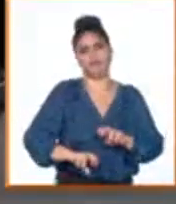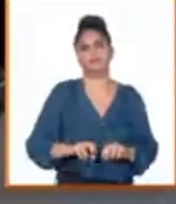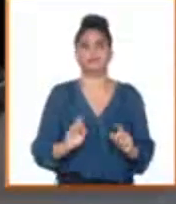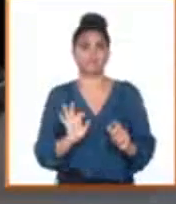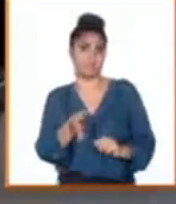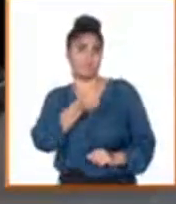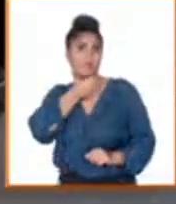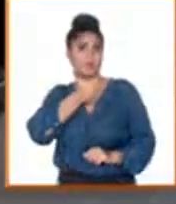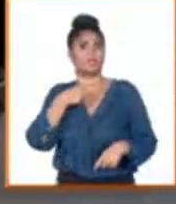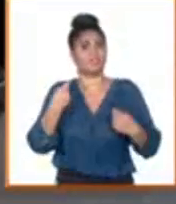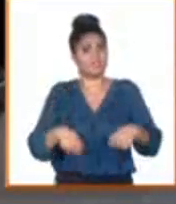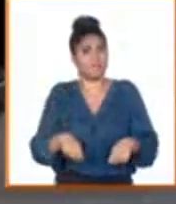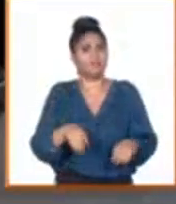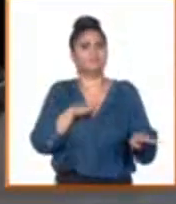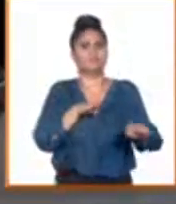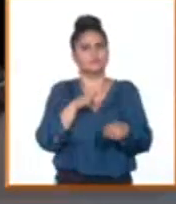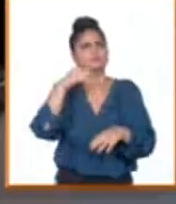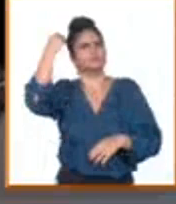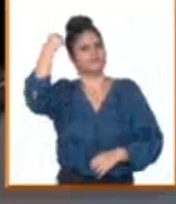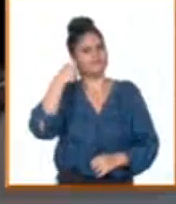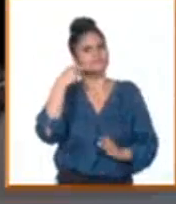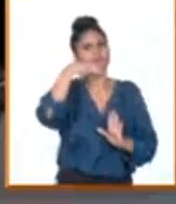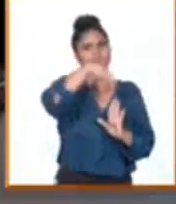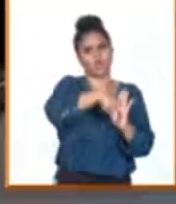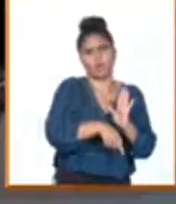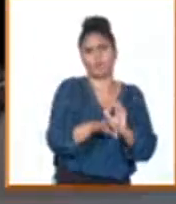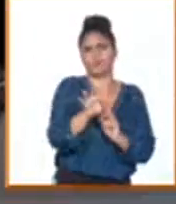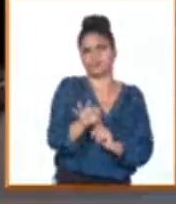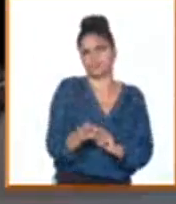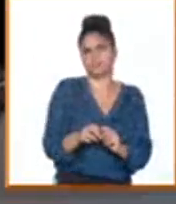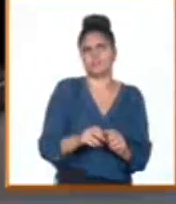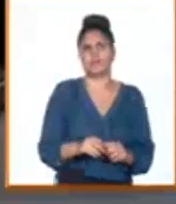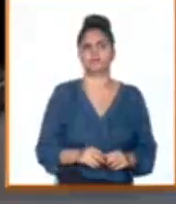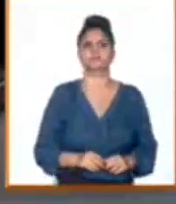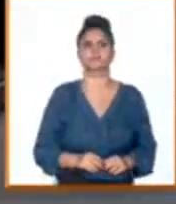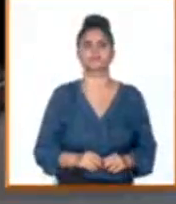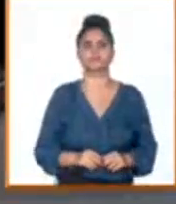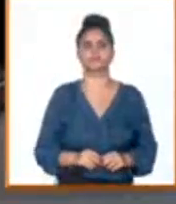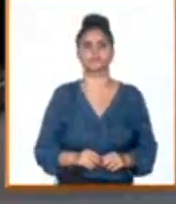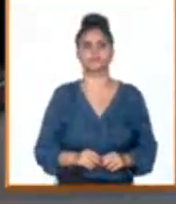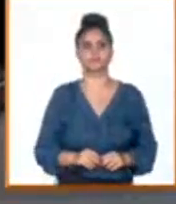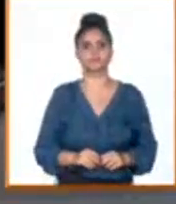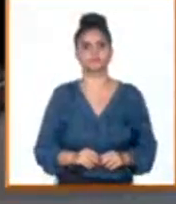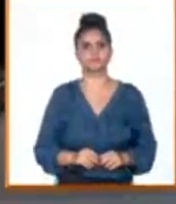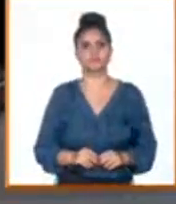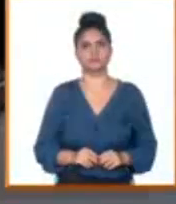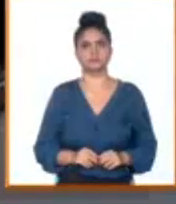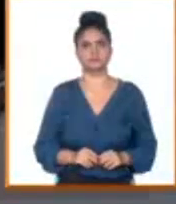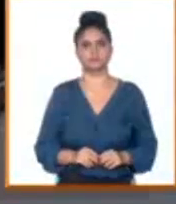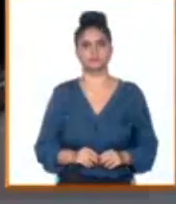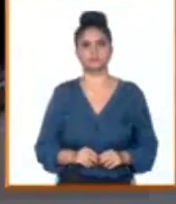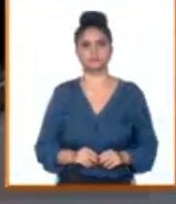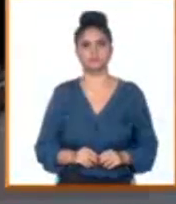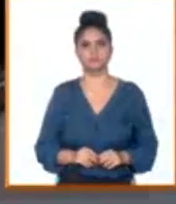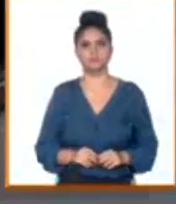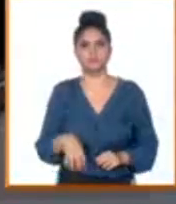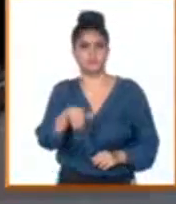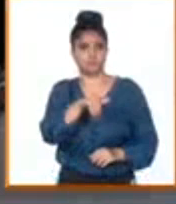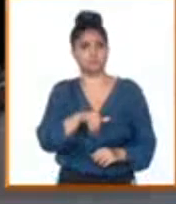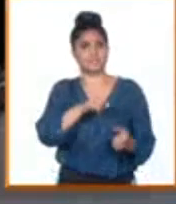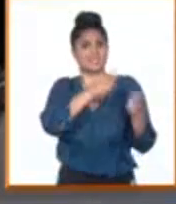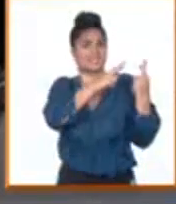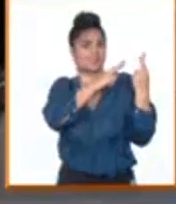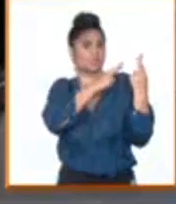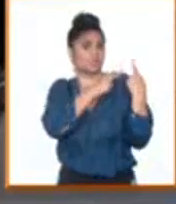derechos. También derechos, ¿no? Y posibilidad de exigir a la fuente, pero a la vez también les da responsabilidades ante la sociedad. No, hay